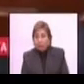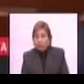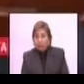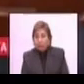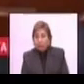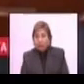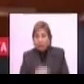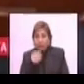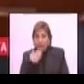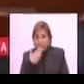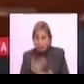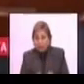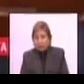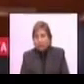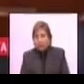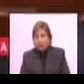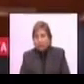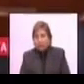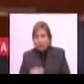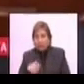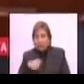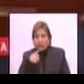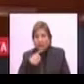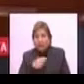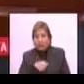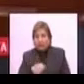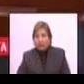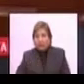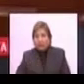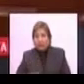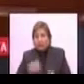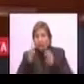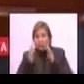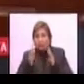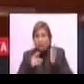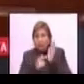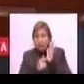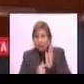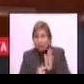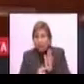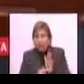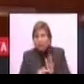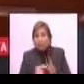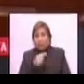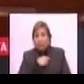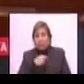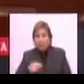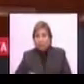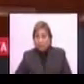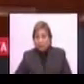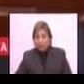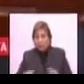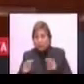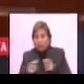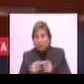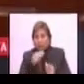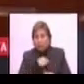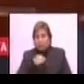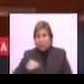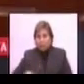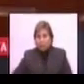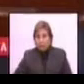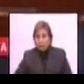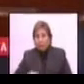Después de decir él, muchas gracias, el presidente interviene y dice, dejando constancia que el señor presidente del Consejo de